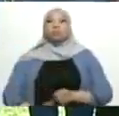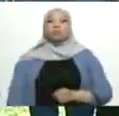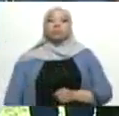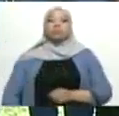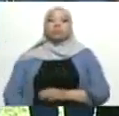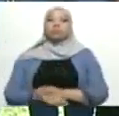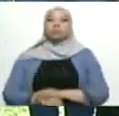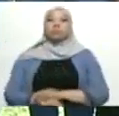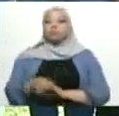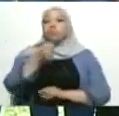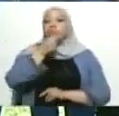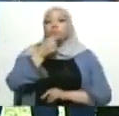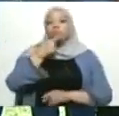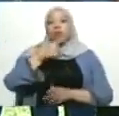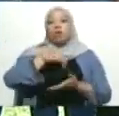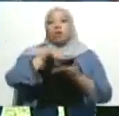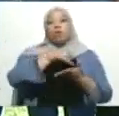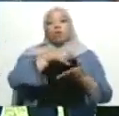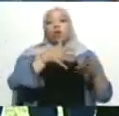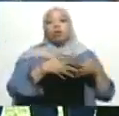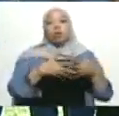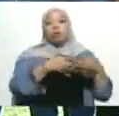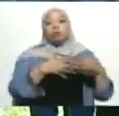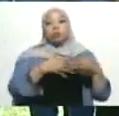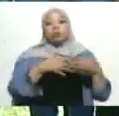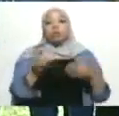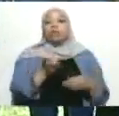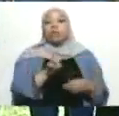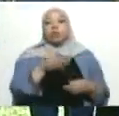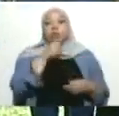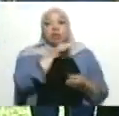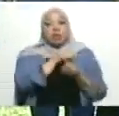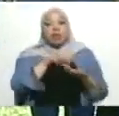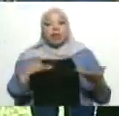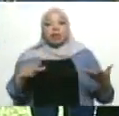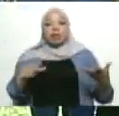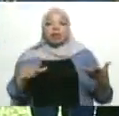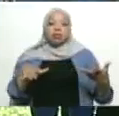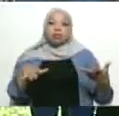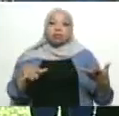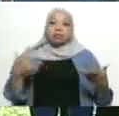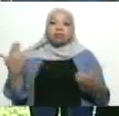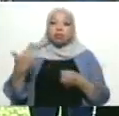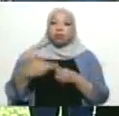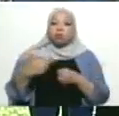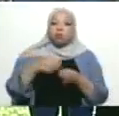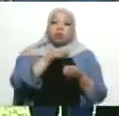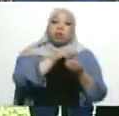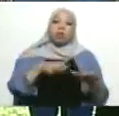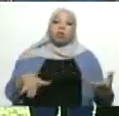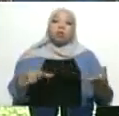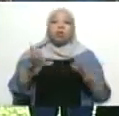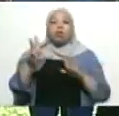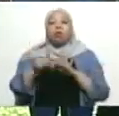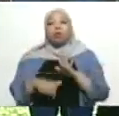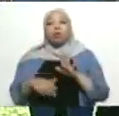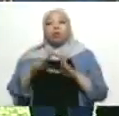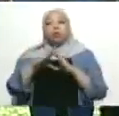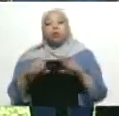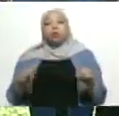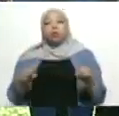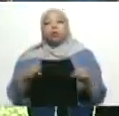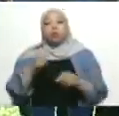Asfaltaron ellos allá, Nueva York, Washington, con asfalto venezolano, gratis. Gratis, se han robado todo